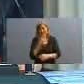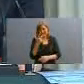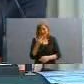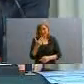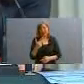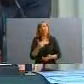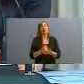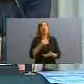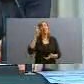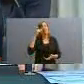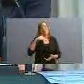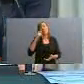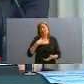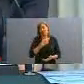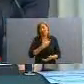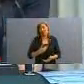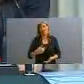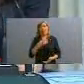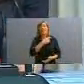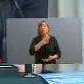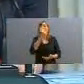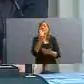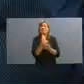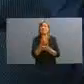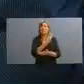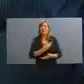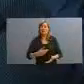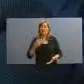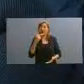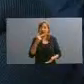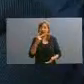representa el Poder Ejecutivo. Néstor hizo una revolución dentro del Poder Ejecutivo.